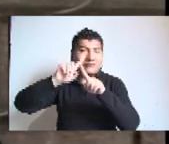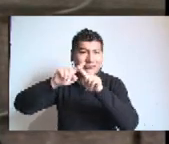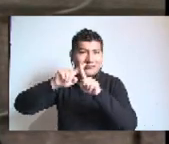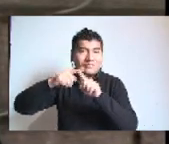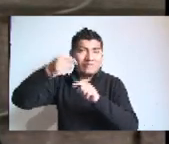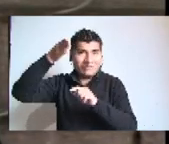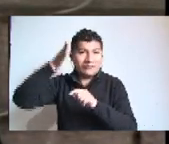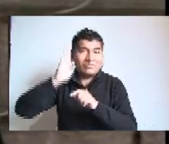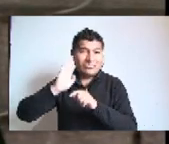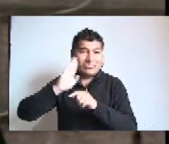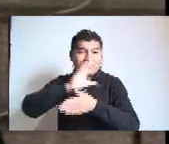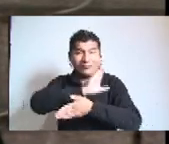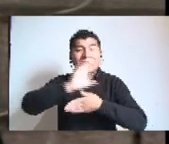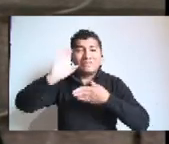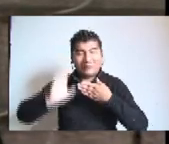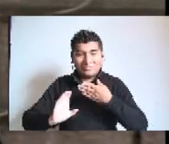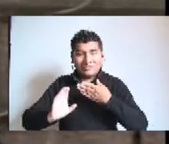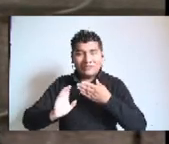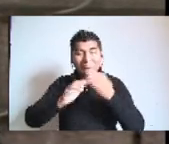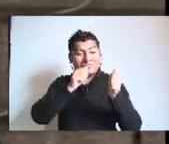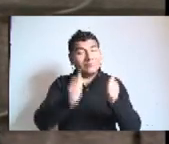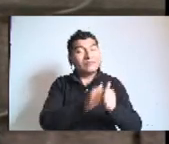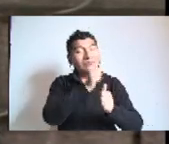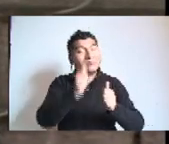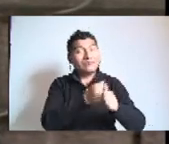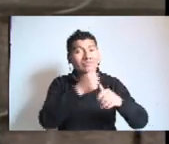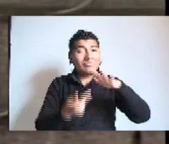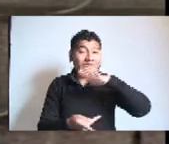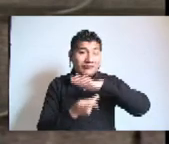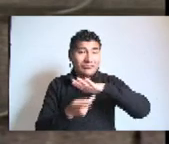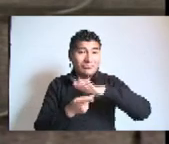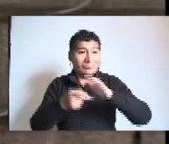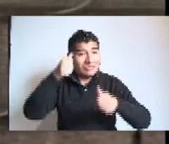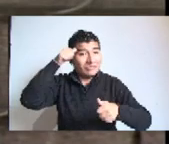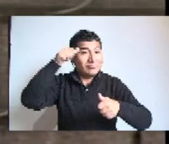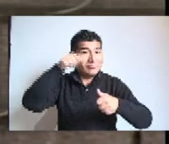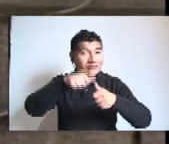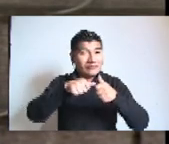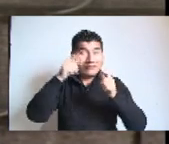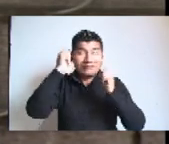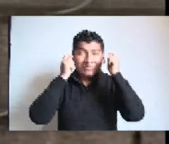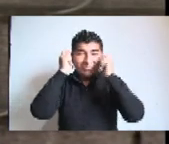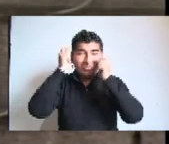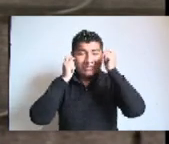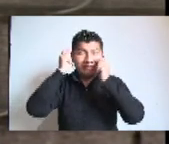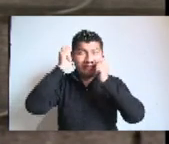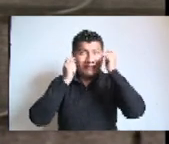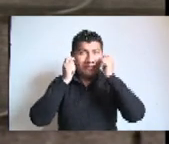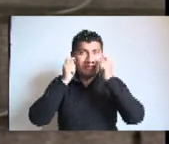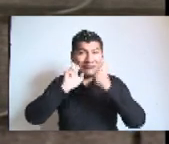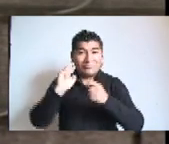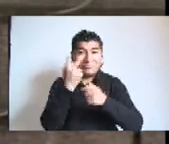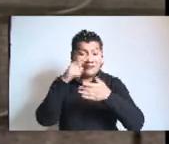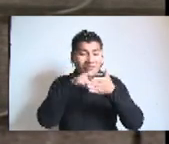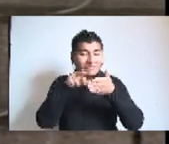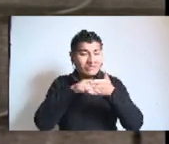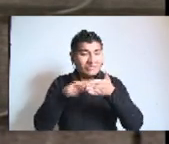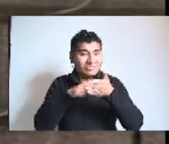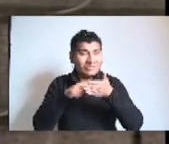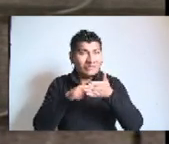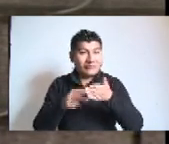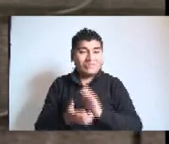Concluyo. El apóstol Pablo recuerda a Timoteo, en la segunda lectura que hemos proclamado